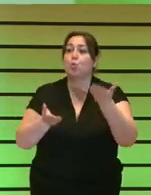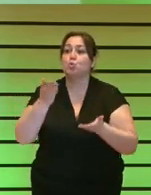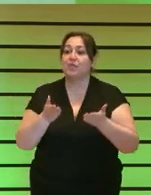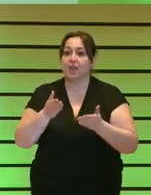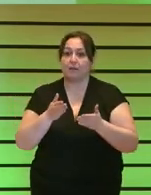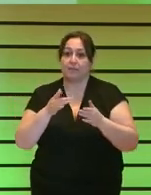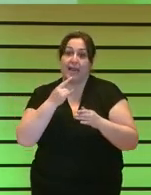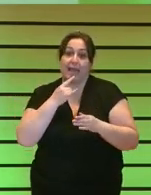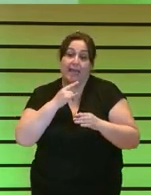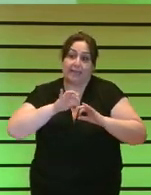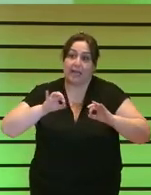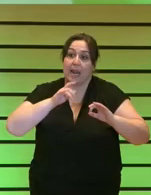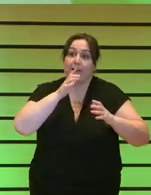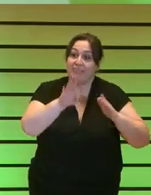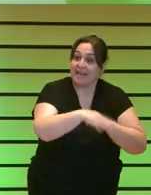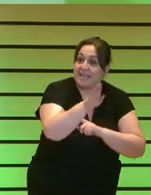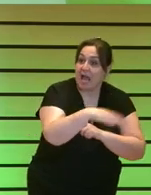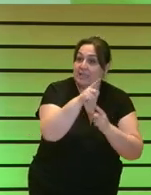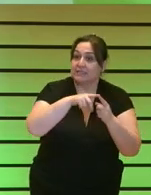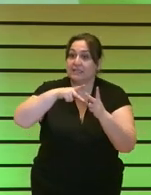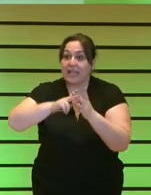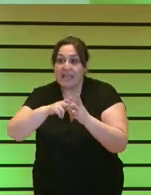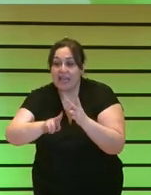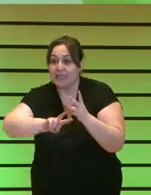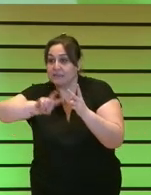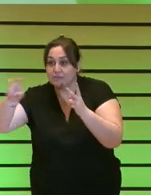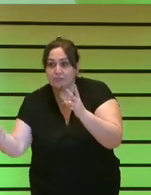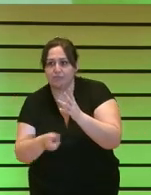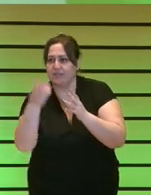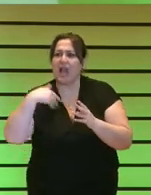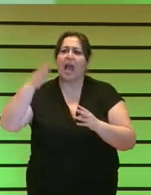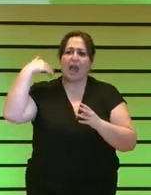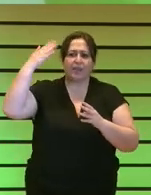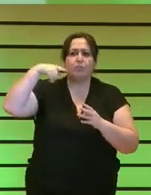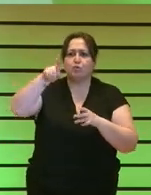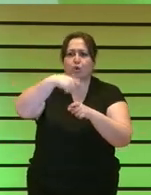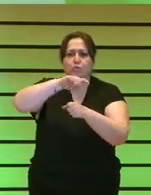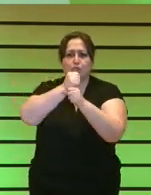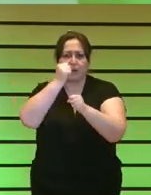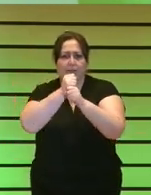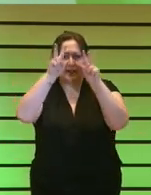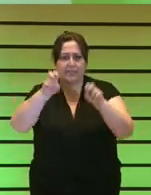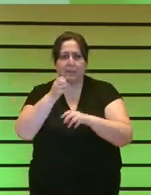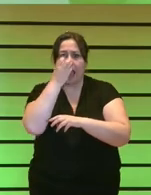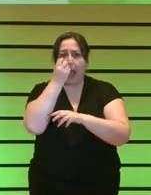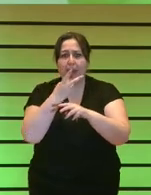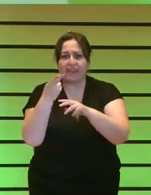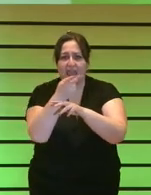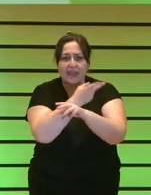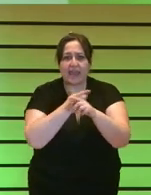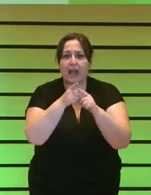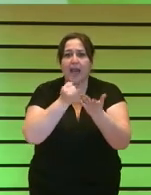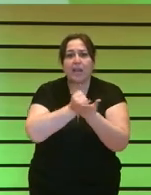en talleres de todo tipo Hace mucho tiempo que todos los que dedicáis a cuestiones de jardinería o de agricultura y etcétera